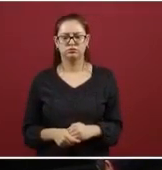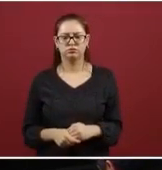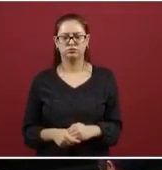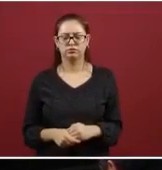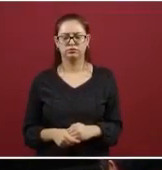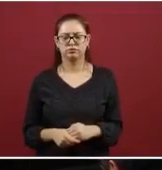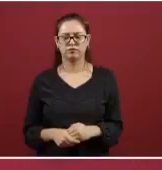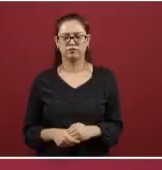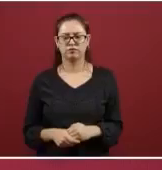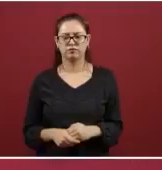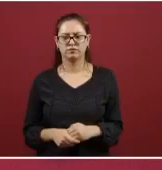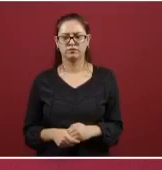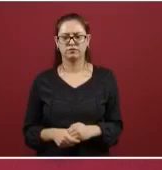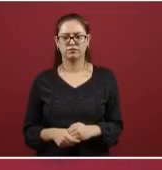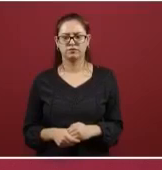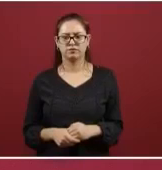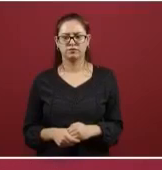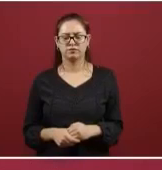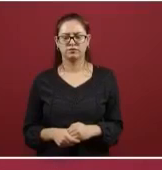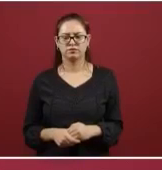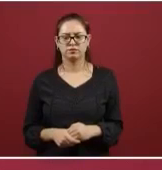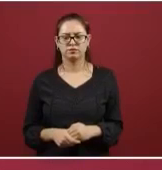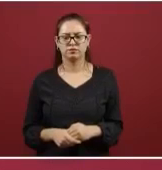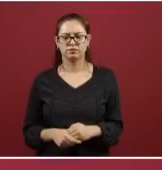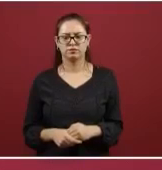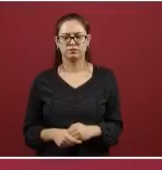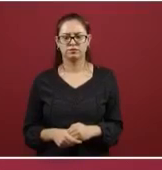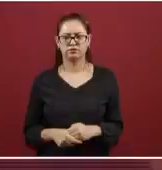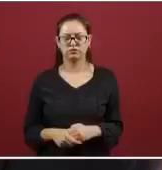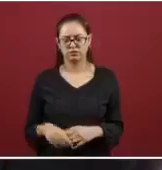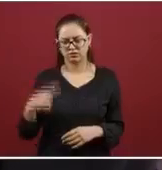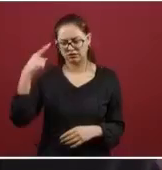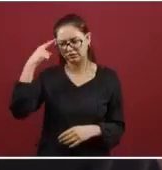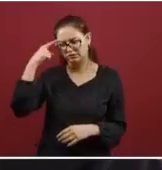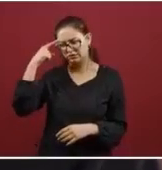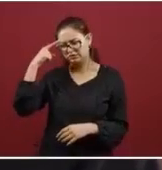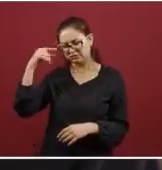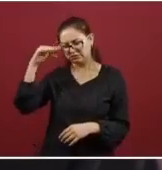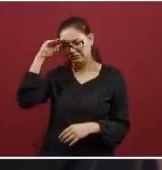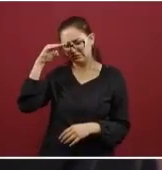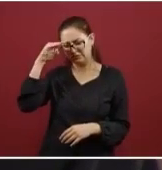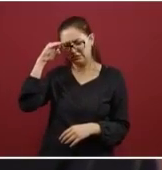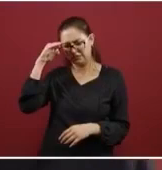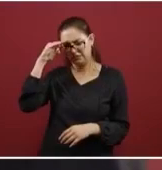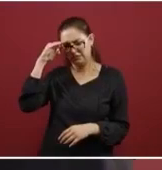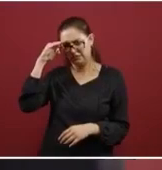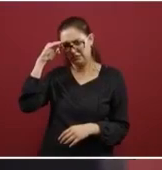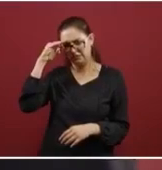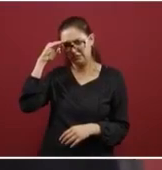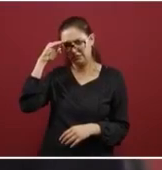Vamos a analizar si conviene o no